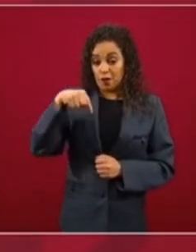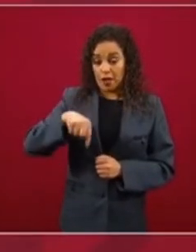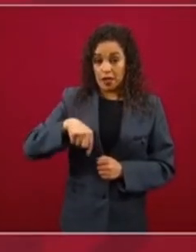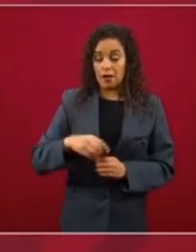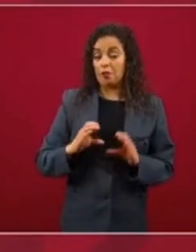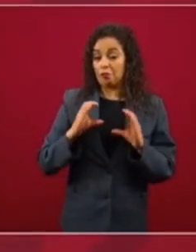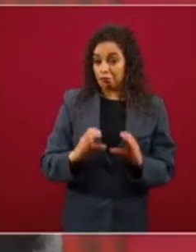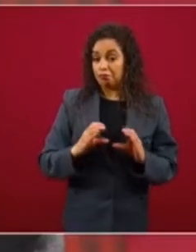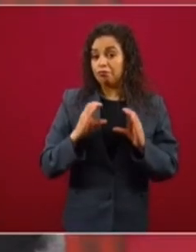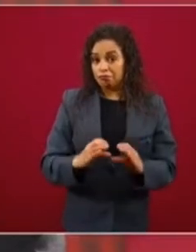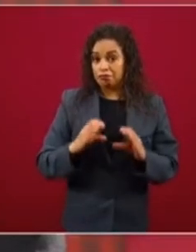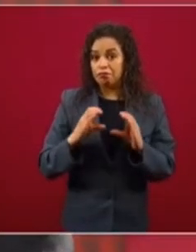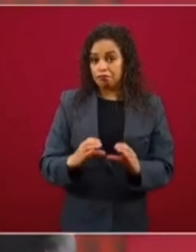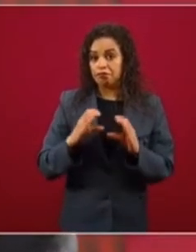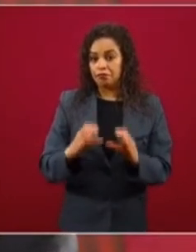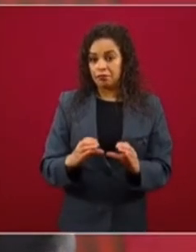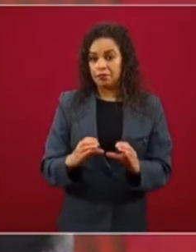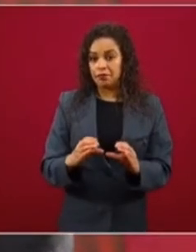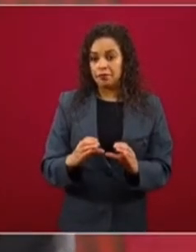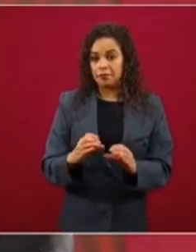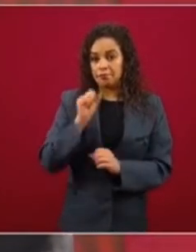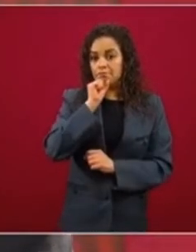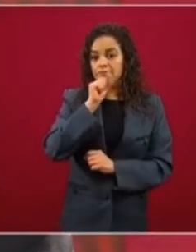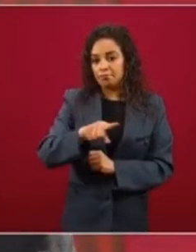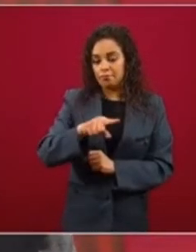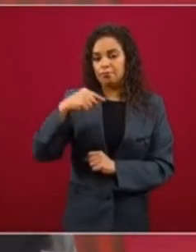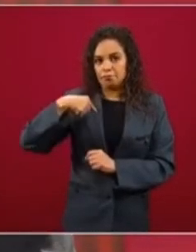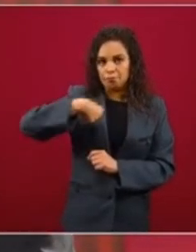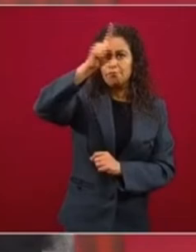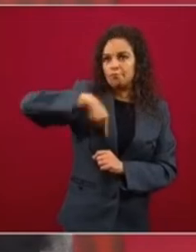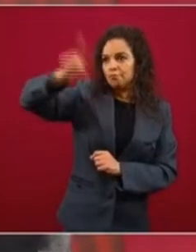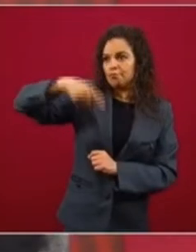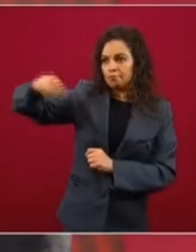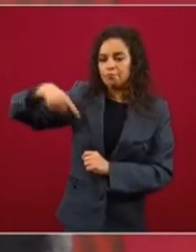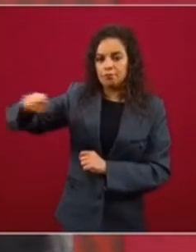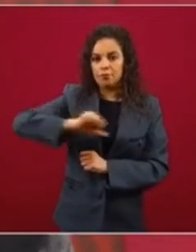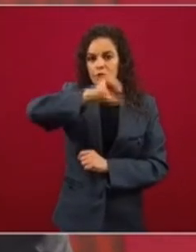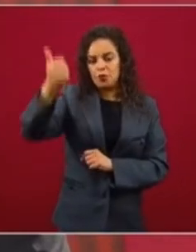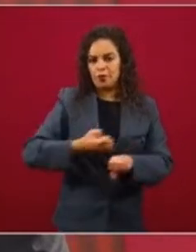cuidándome, puedo también estar en cualquier estado cuidándome.